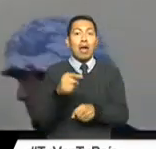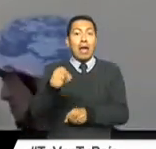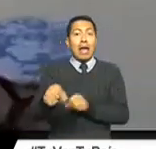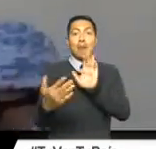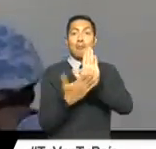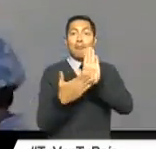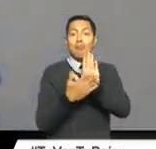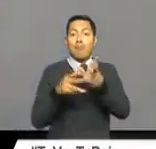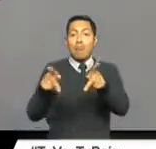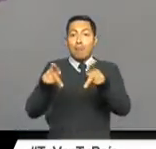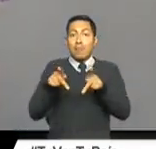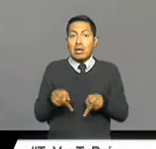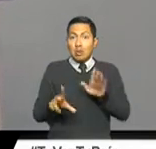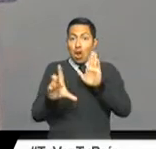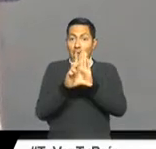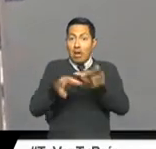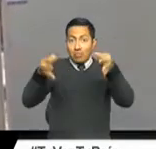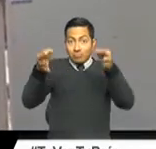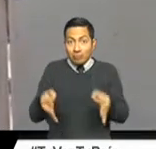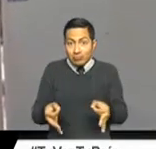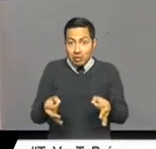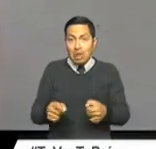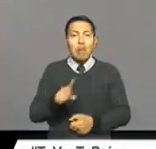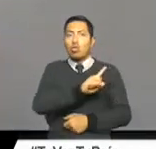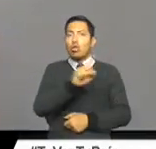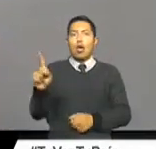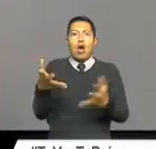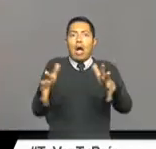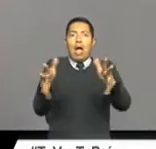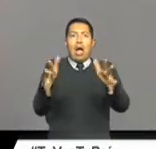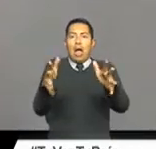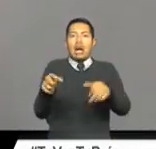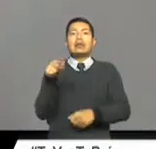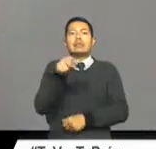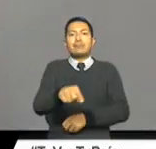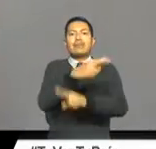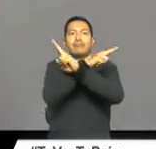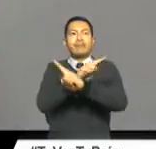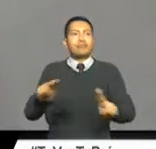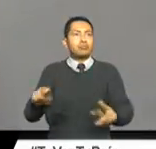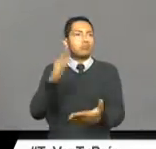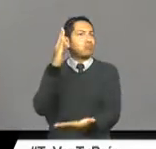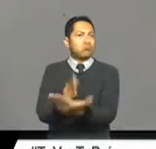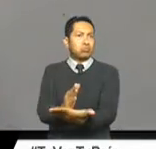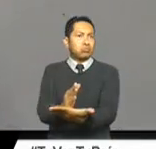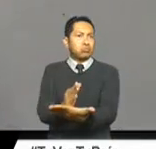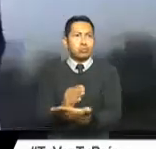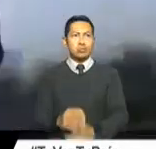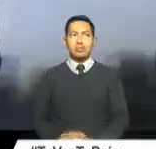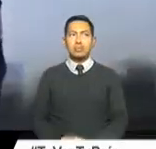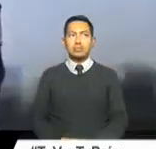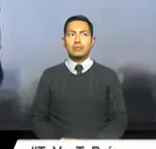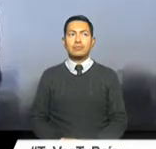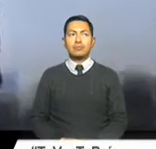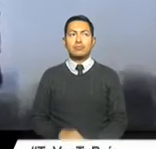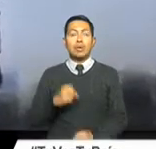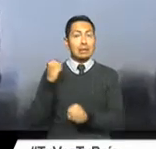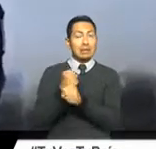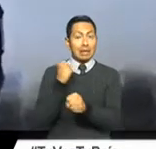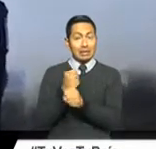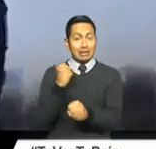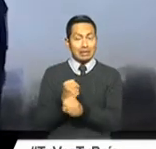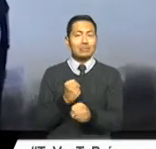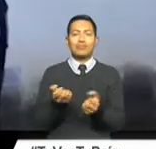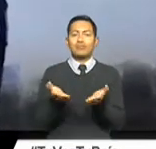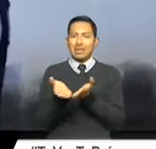justificativos correspondientes que certifiquen la correcta movilización y comercialización del producto en el país. Los operativos del